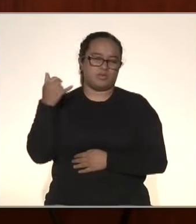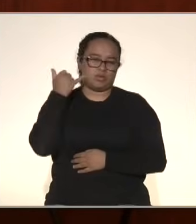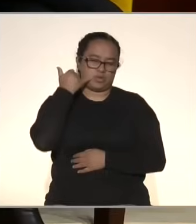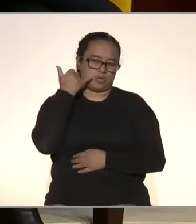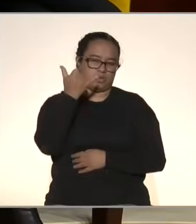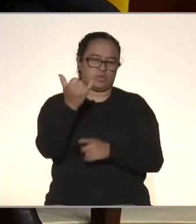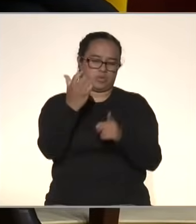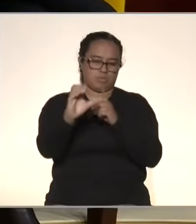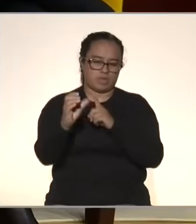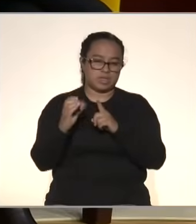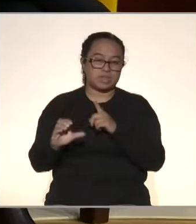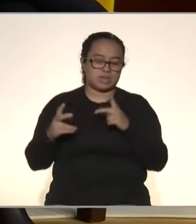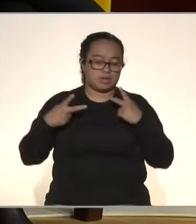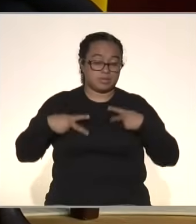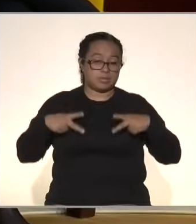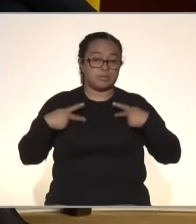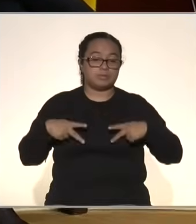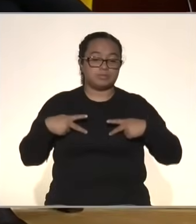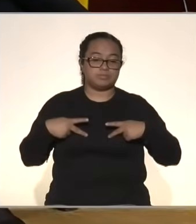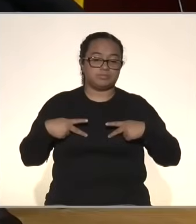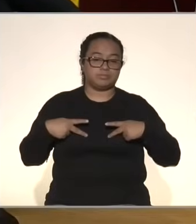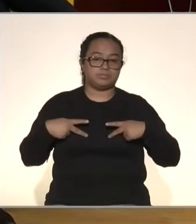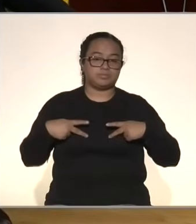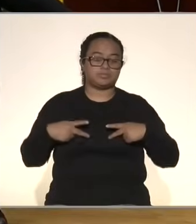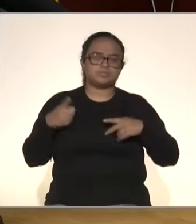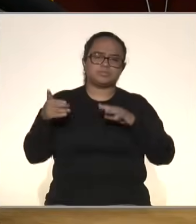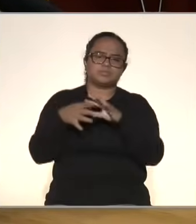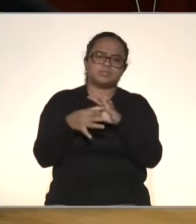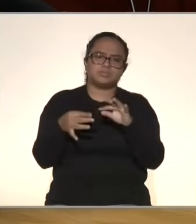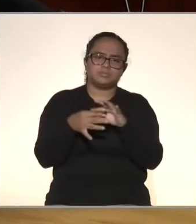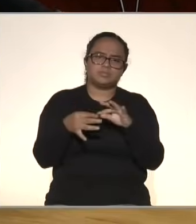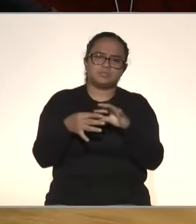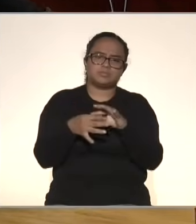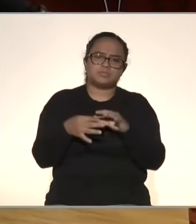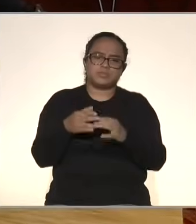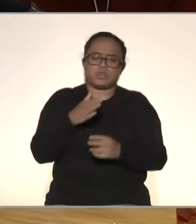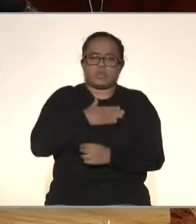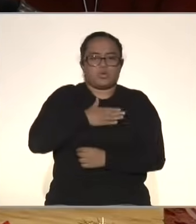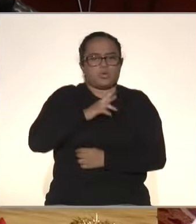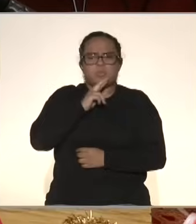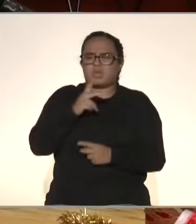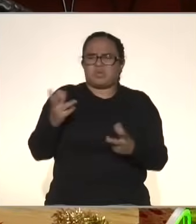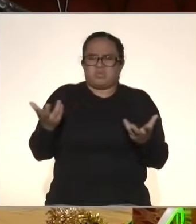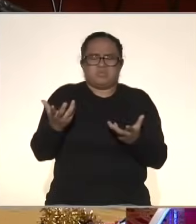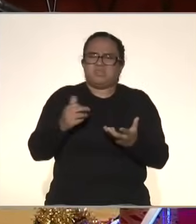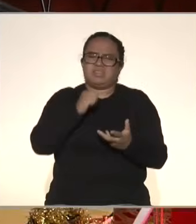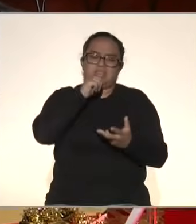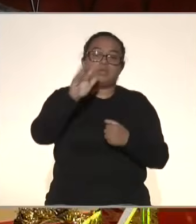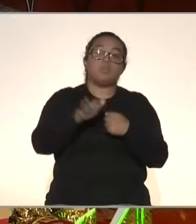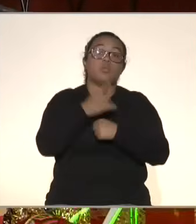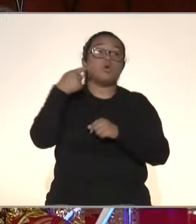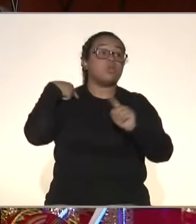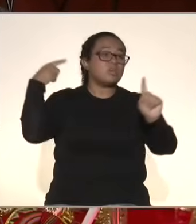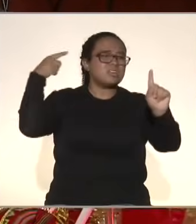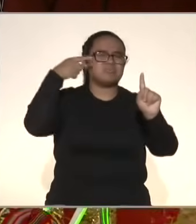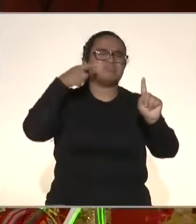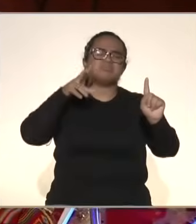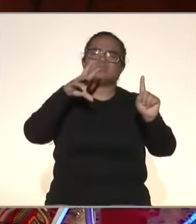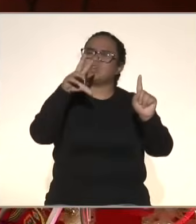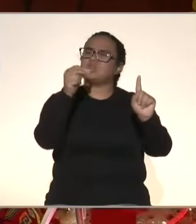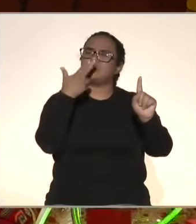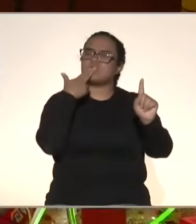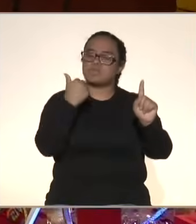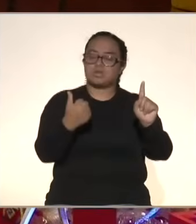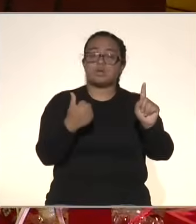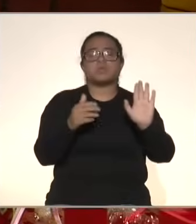llamadas del público. Sí, del público que nos decían, bueno, yo mejor no hago nada porque ya los propósitos no valen la pena.